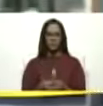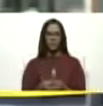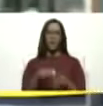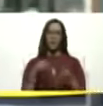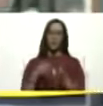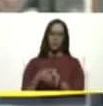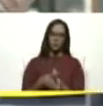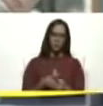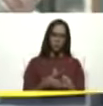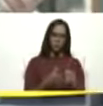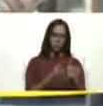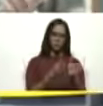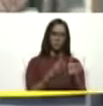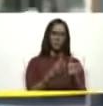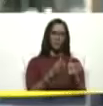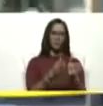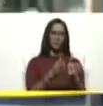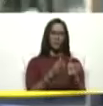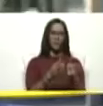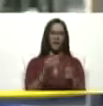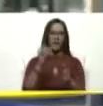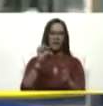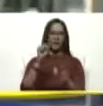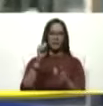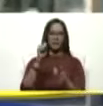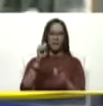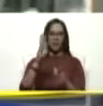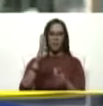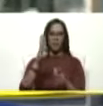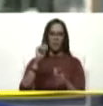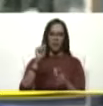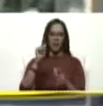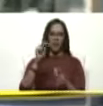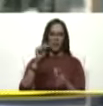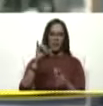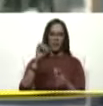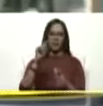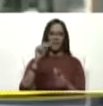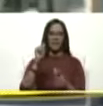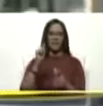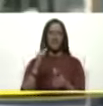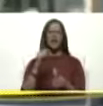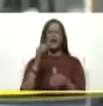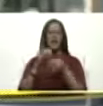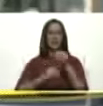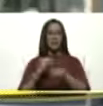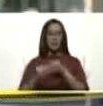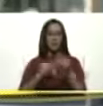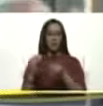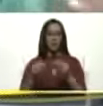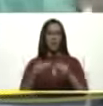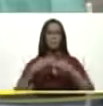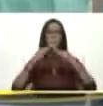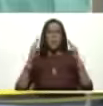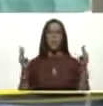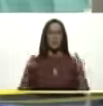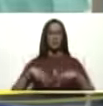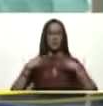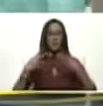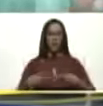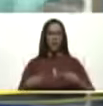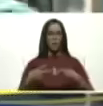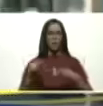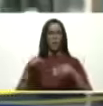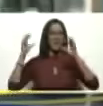rumbo a la Sabanita. Ahí hicieron un puente nuevo, porque eso se lo llevó allí